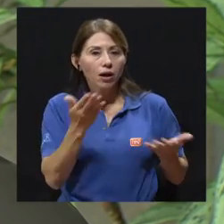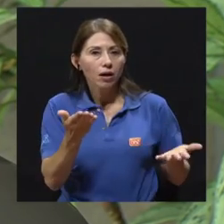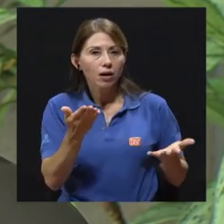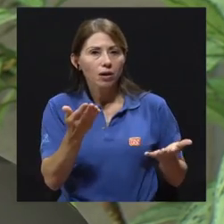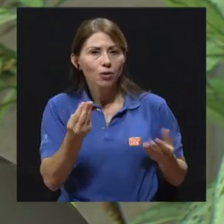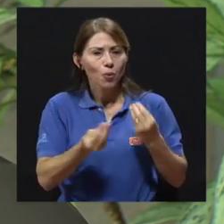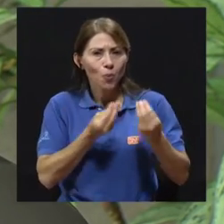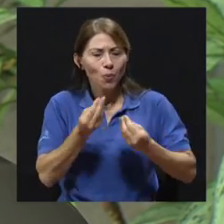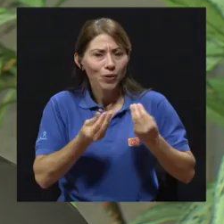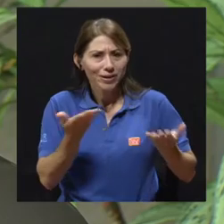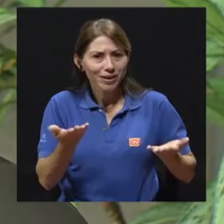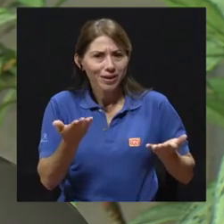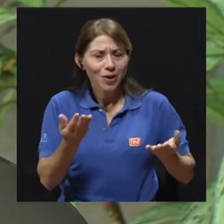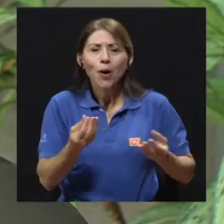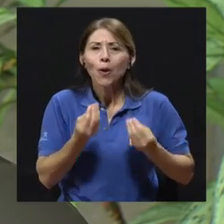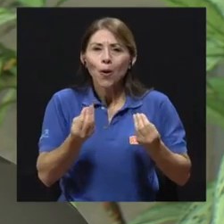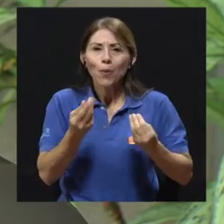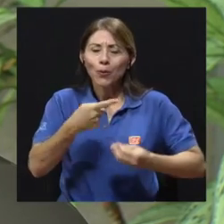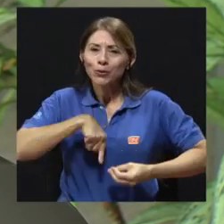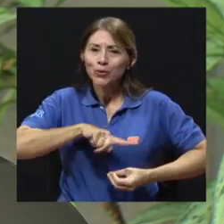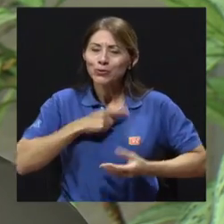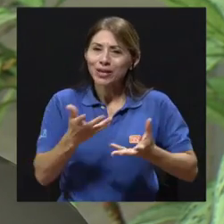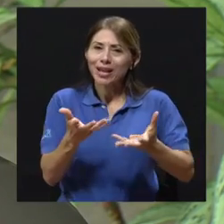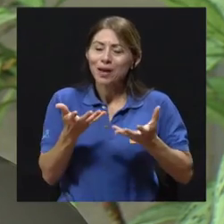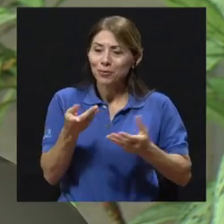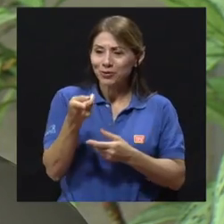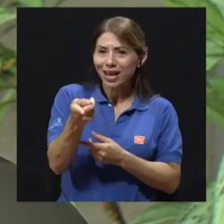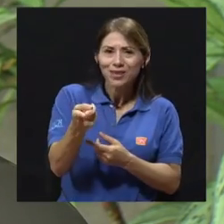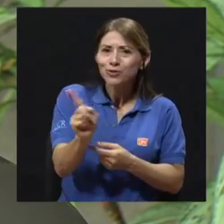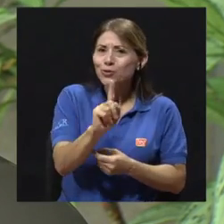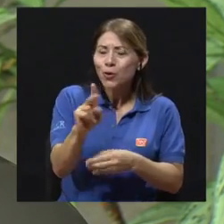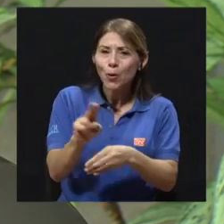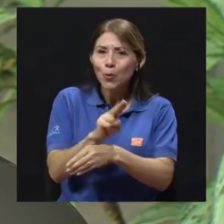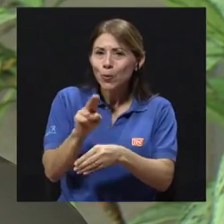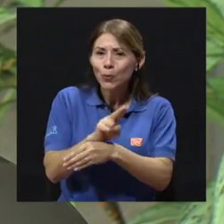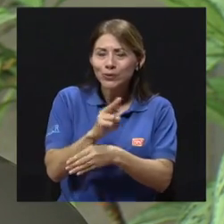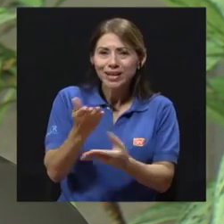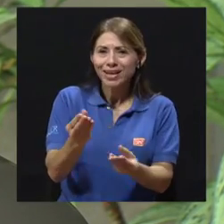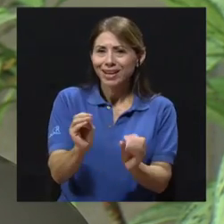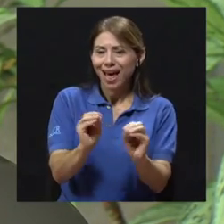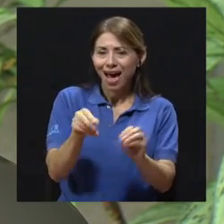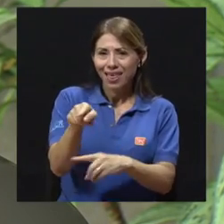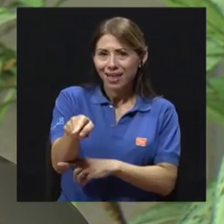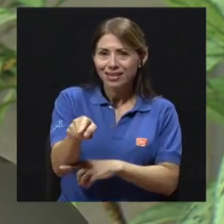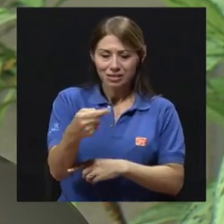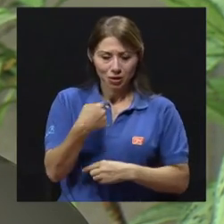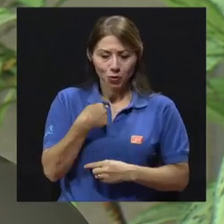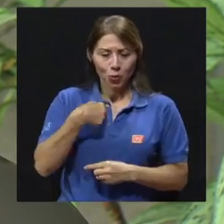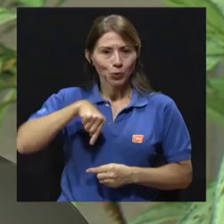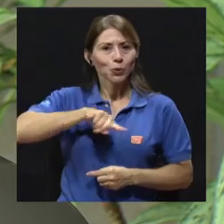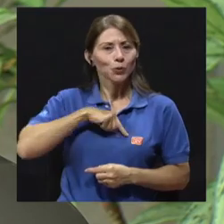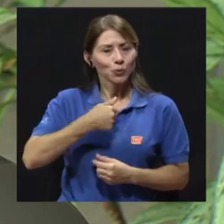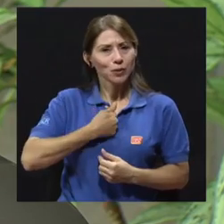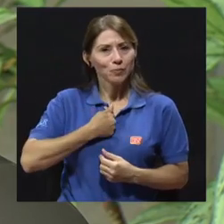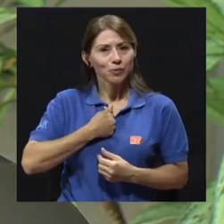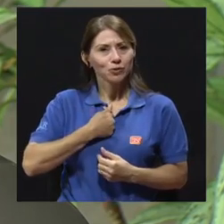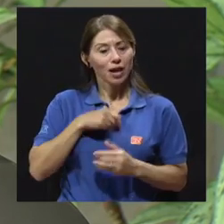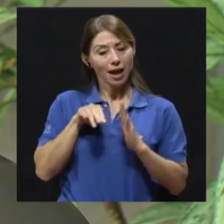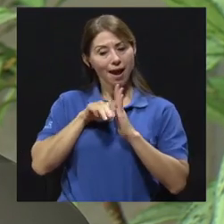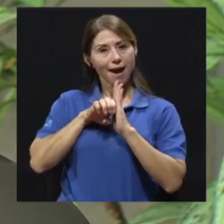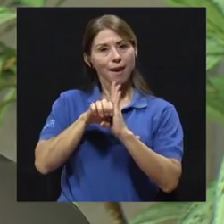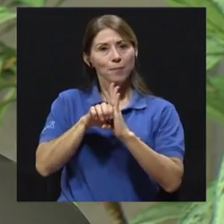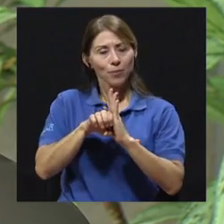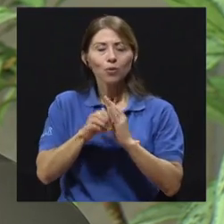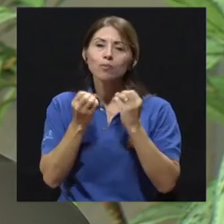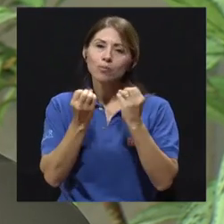o el mismo tabaco. Pero entonces, ¿cómo vamos a pretender que no consuman otro tipo de sustancias también, ¿verdad? Entonces, el modelaje